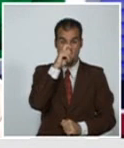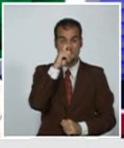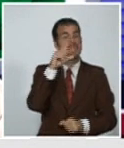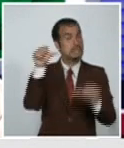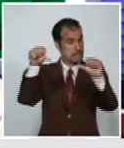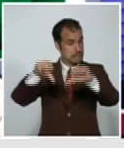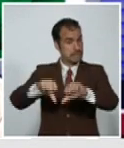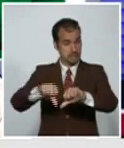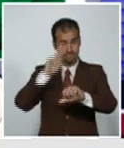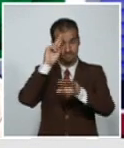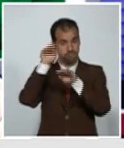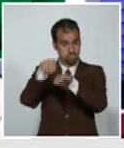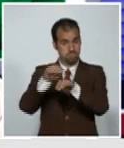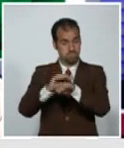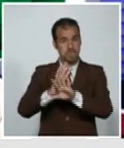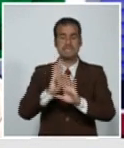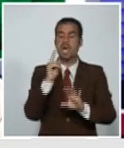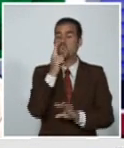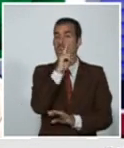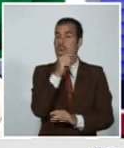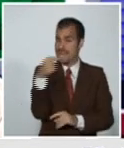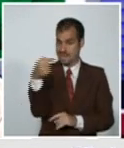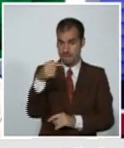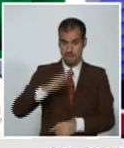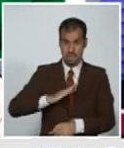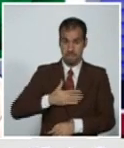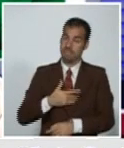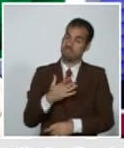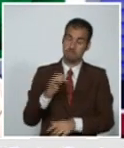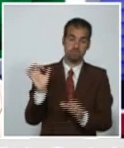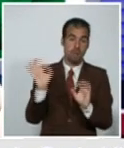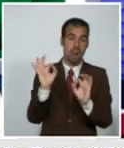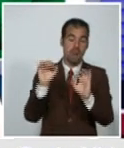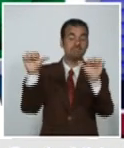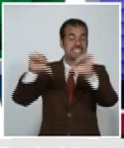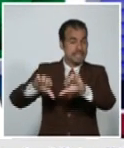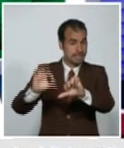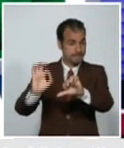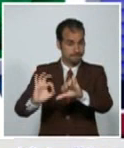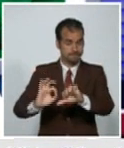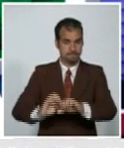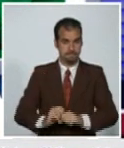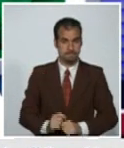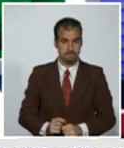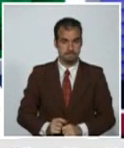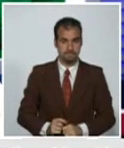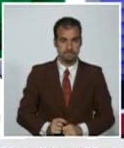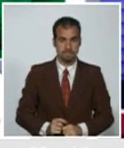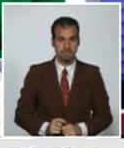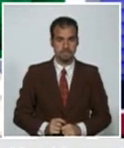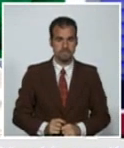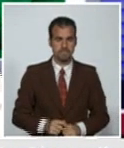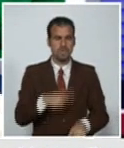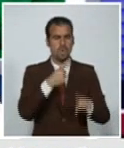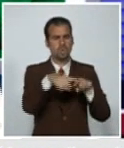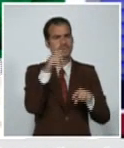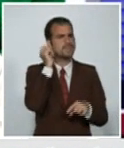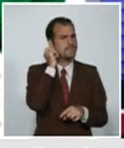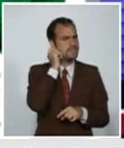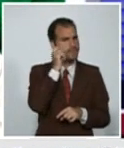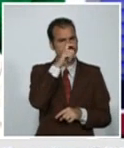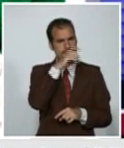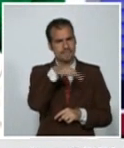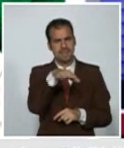está negativo su PCR, y se mantiene también la niña de 13 años de